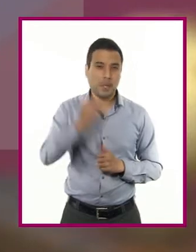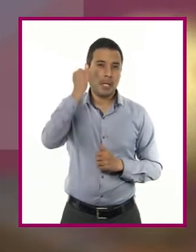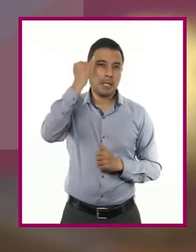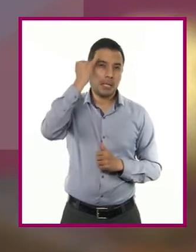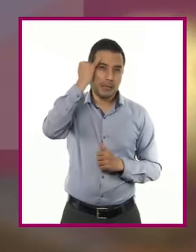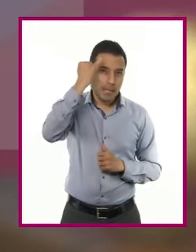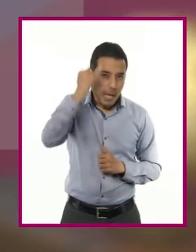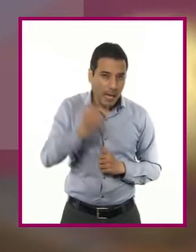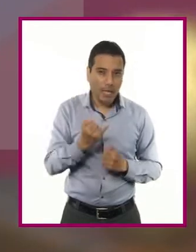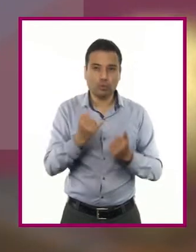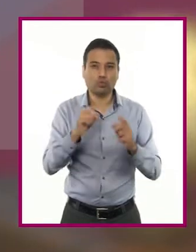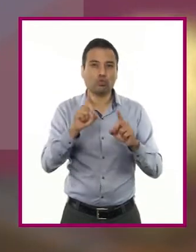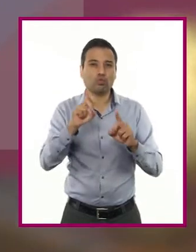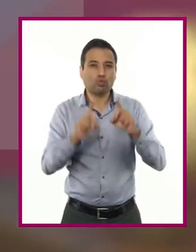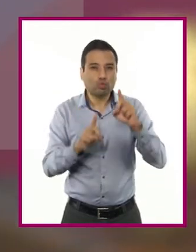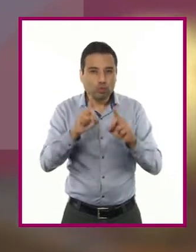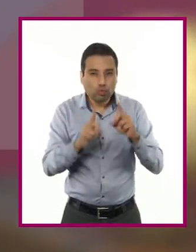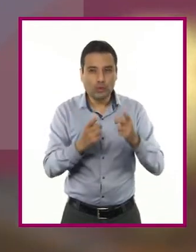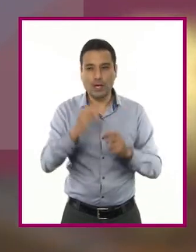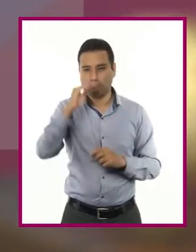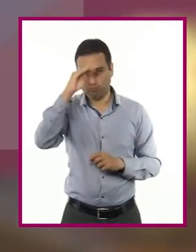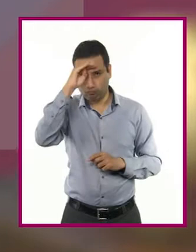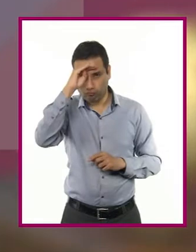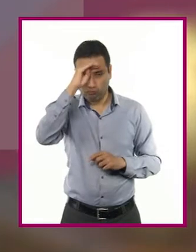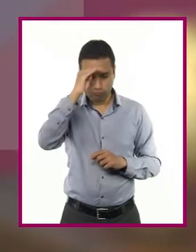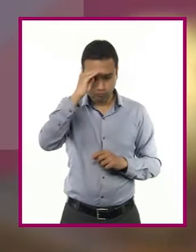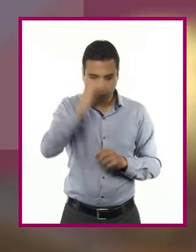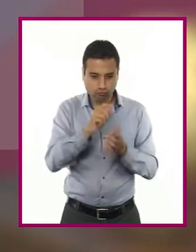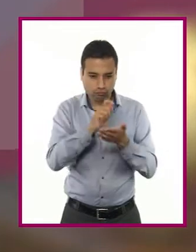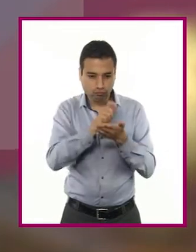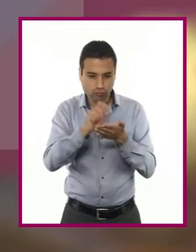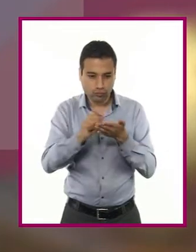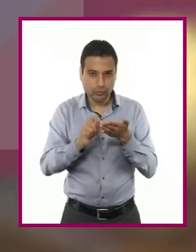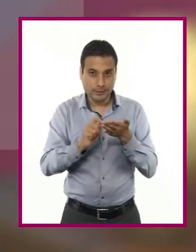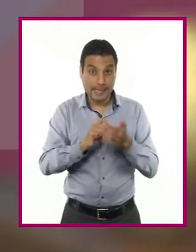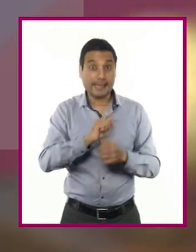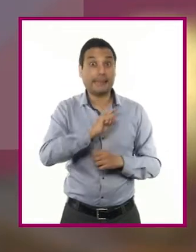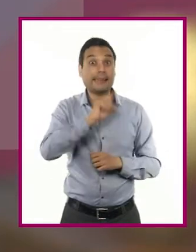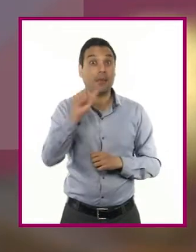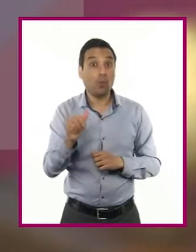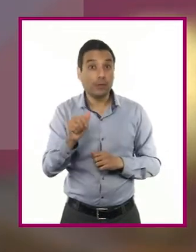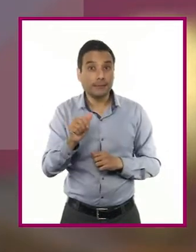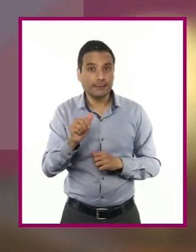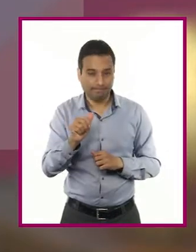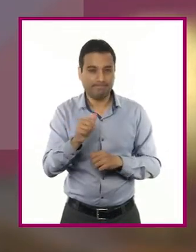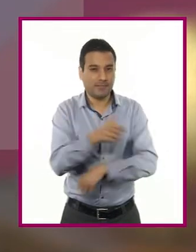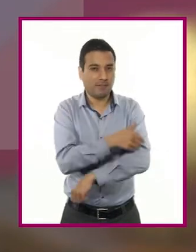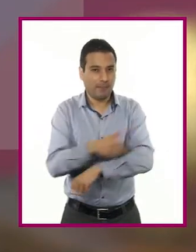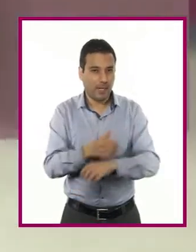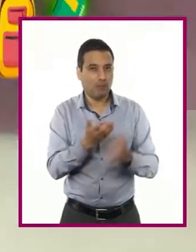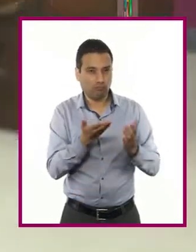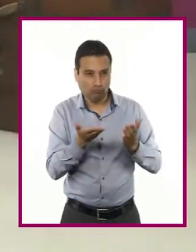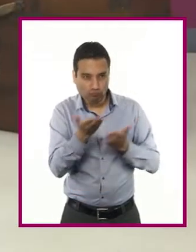así como dudas y reflexiones para que posteriormente puedan compartir los avances con su familia.